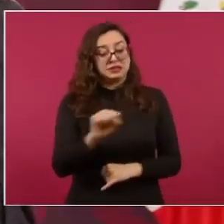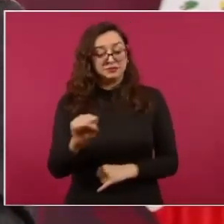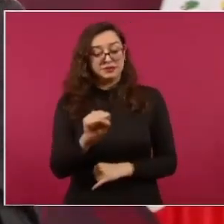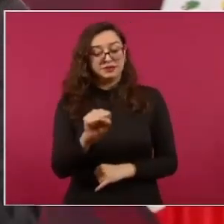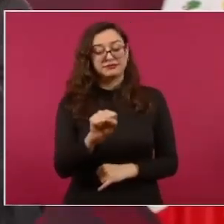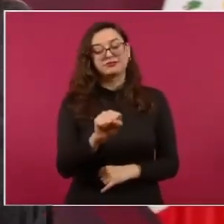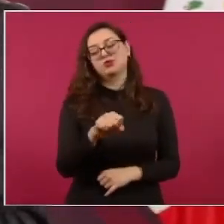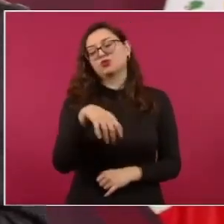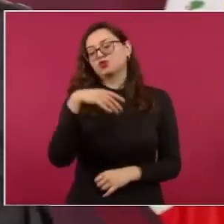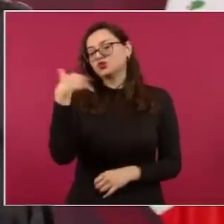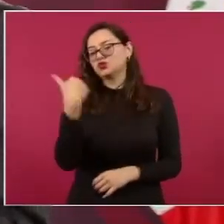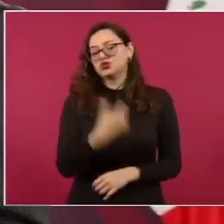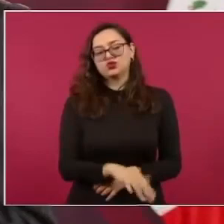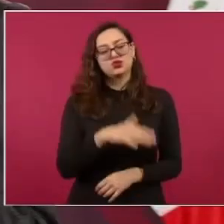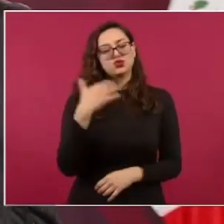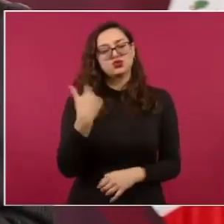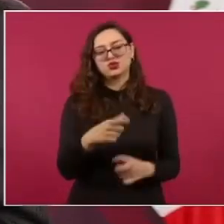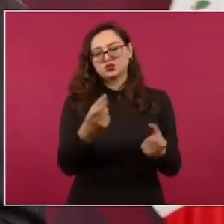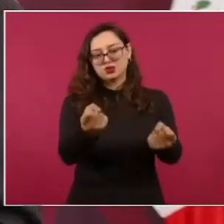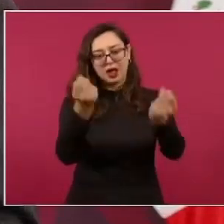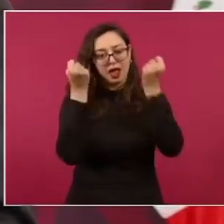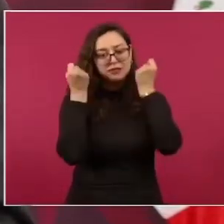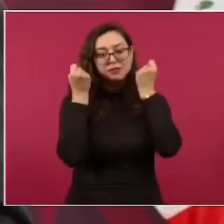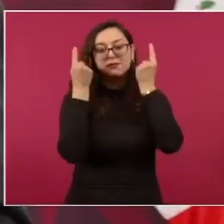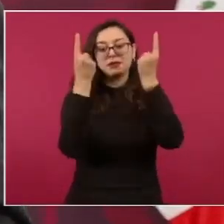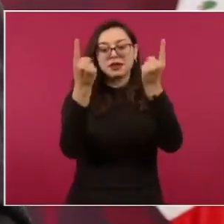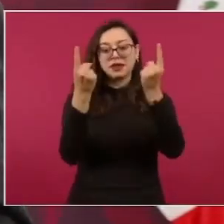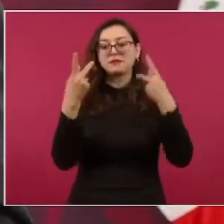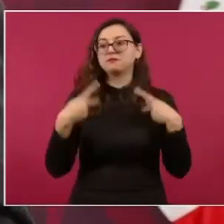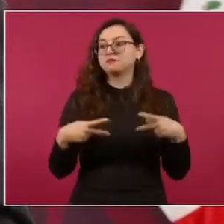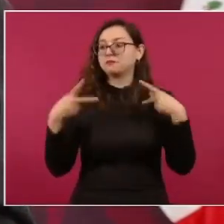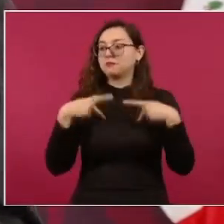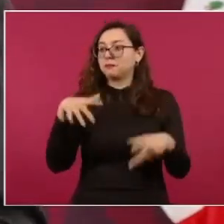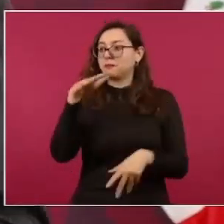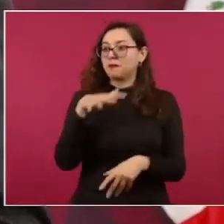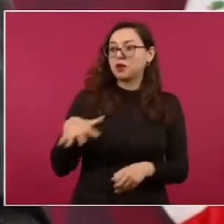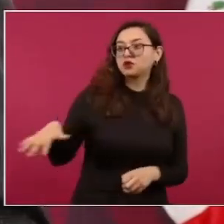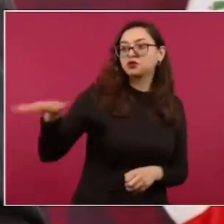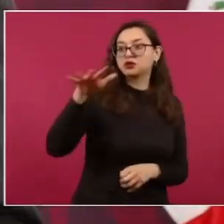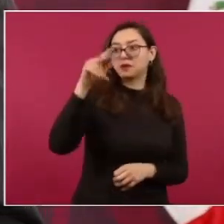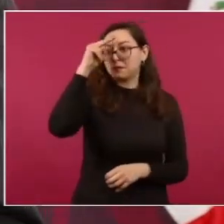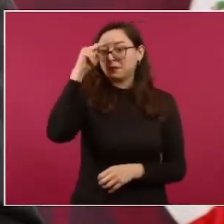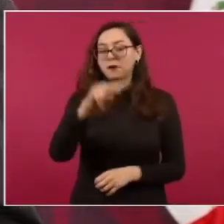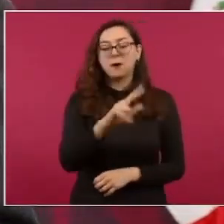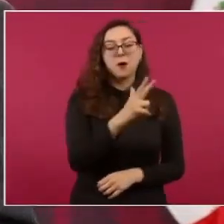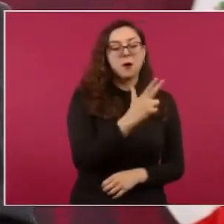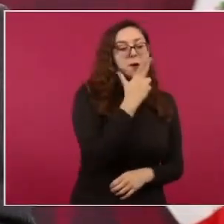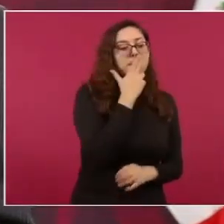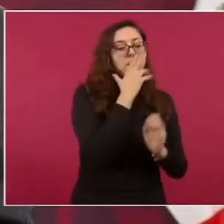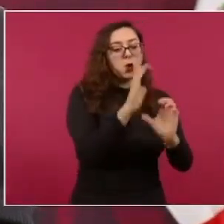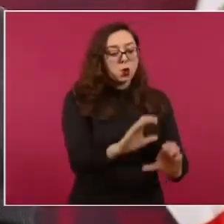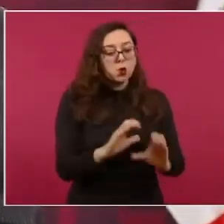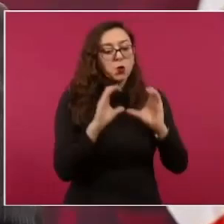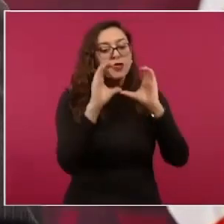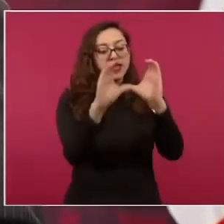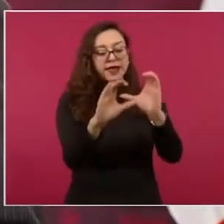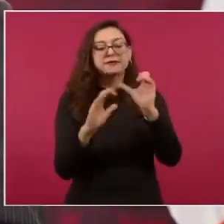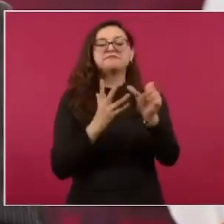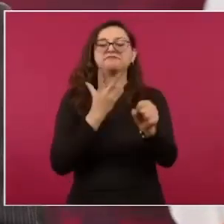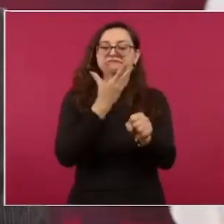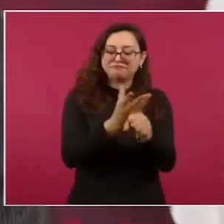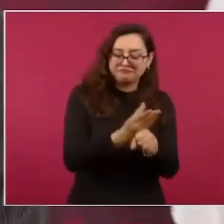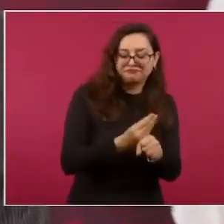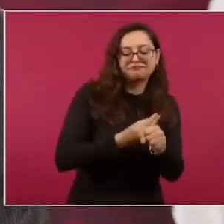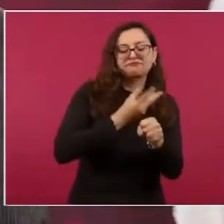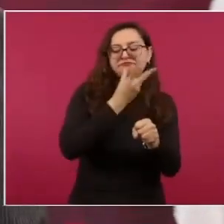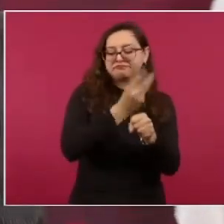y es algo que todos los mexicanos tenemos que cuidar, irla mejorando, como